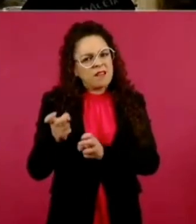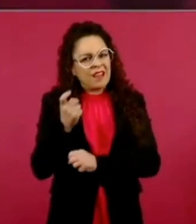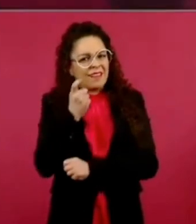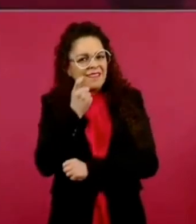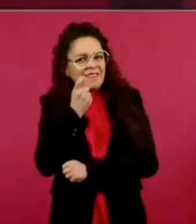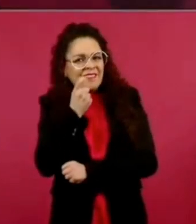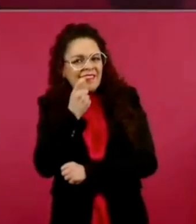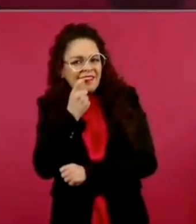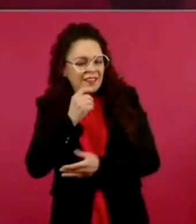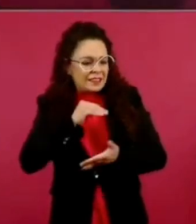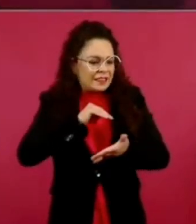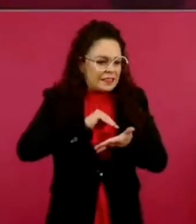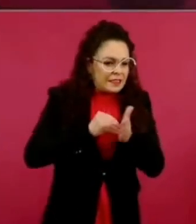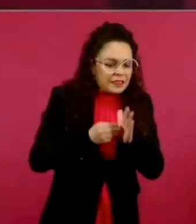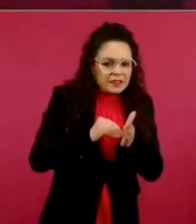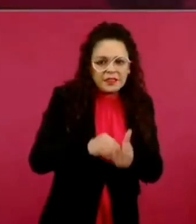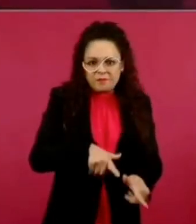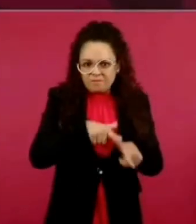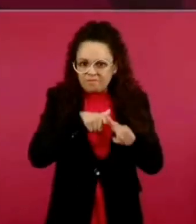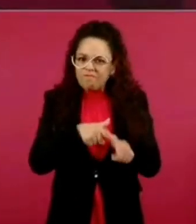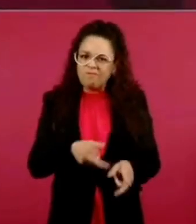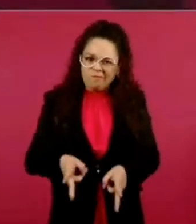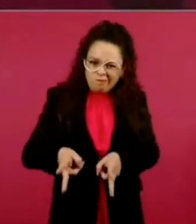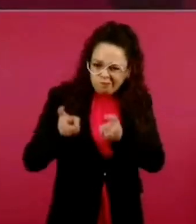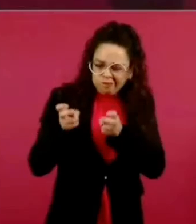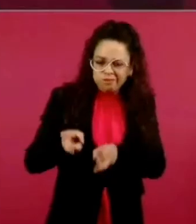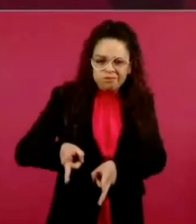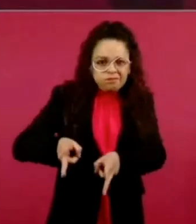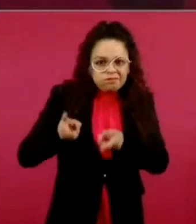Entonces, sí permeó,